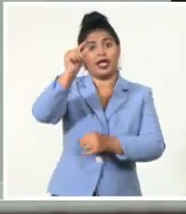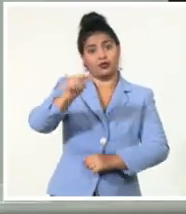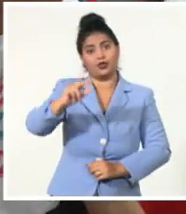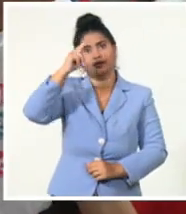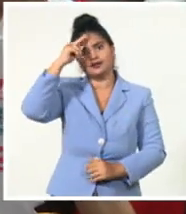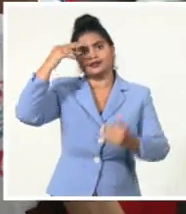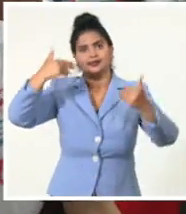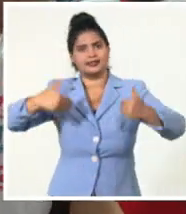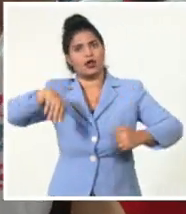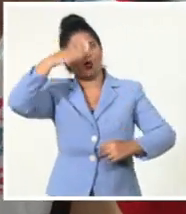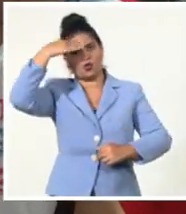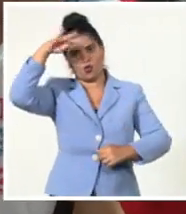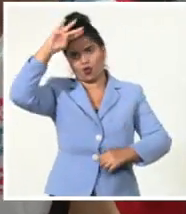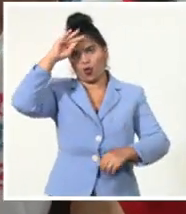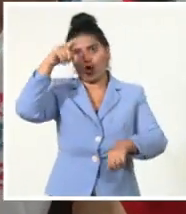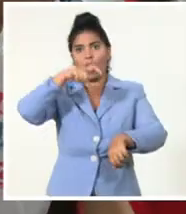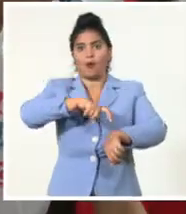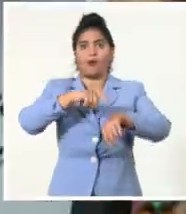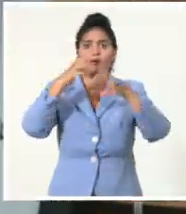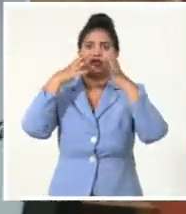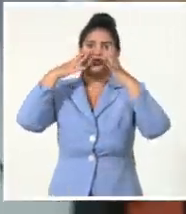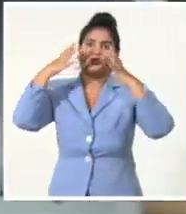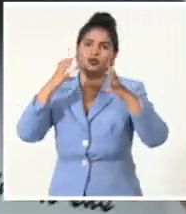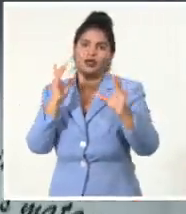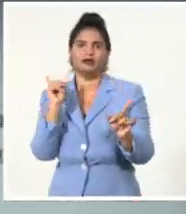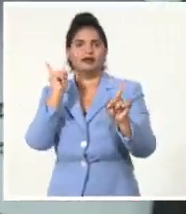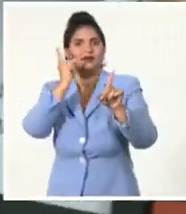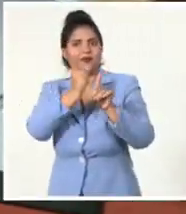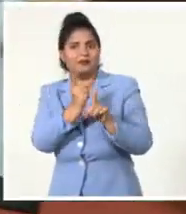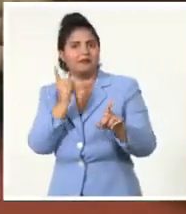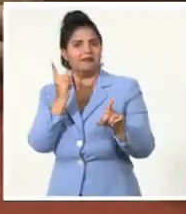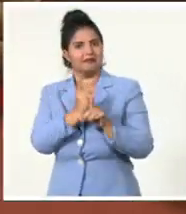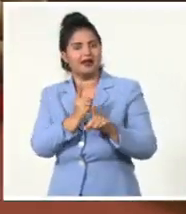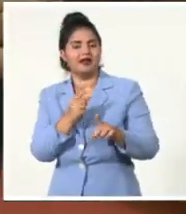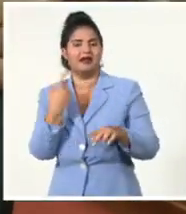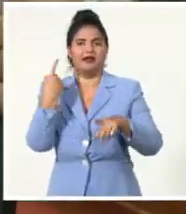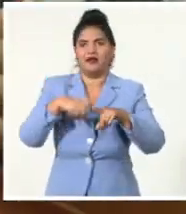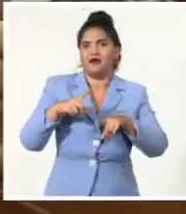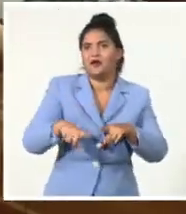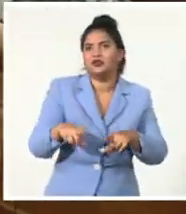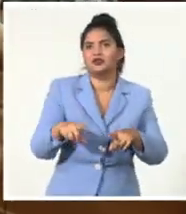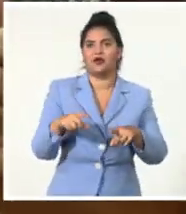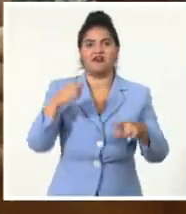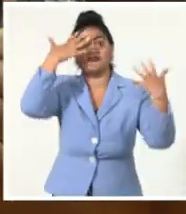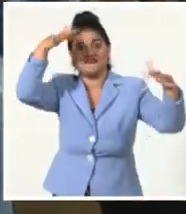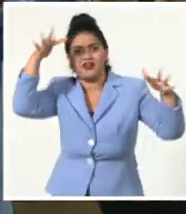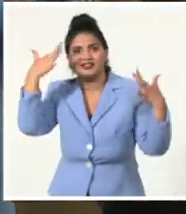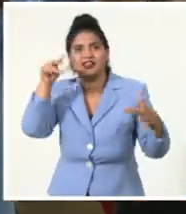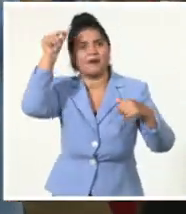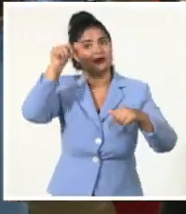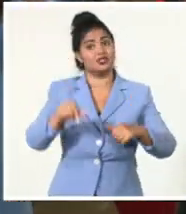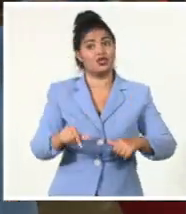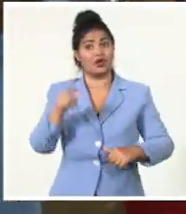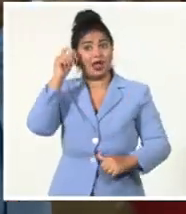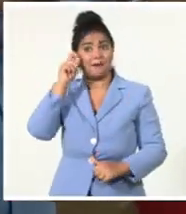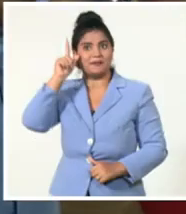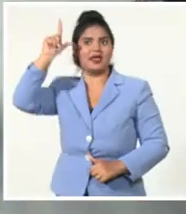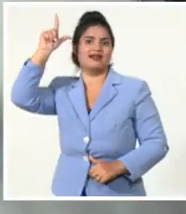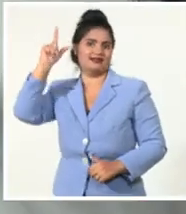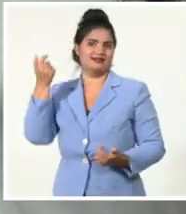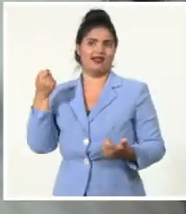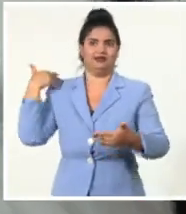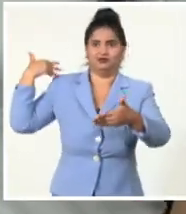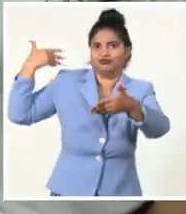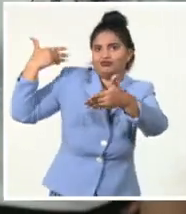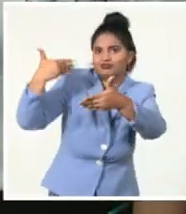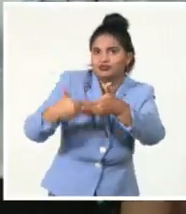como espacio para el reencuentro de generaciones y el reconocimiento a quienes desde la FEU pusieron en alto el compromiso